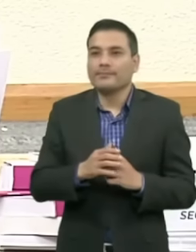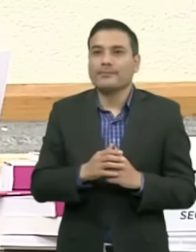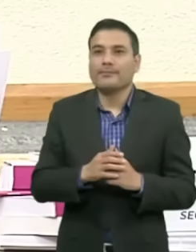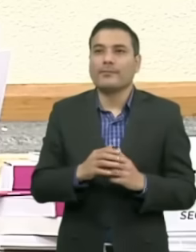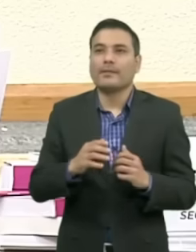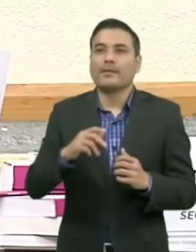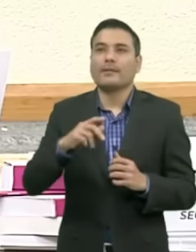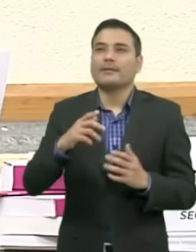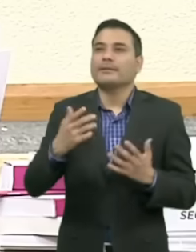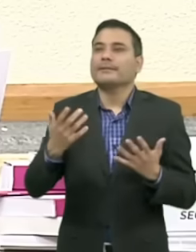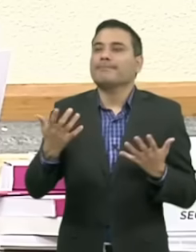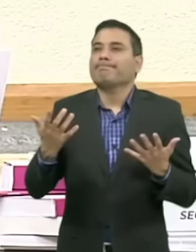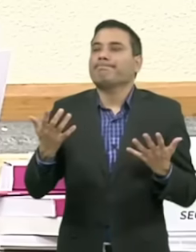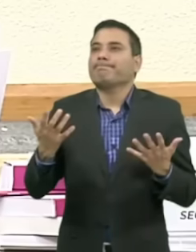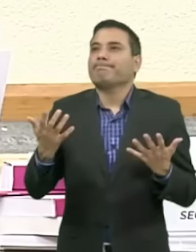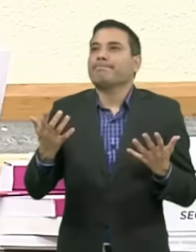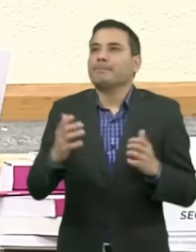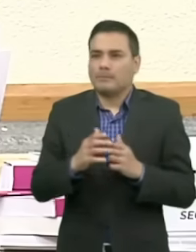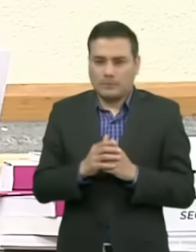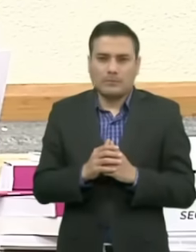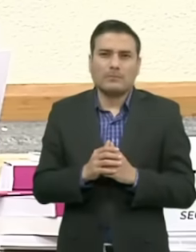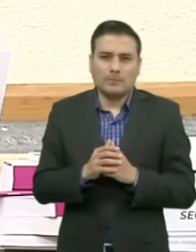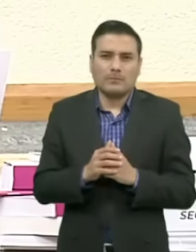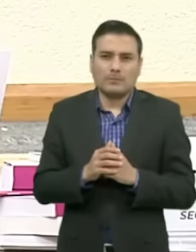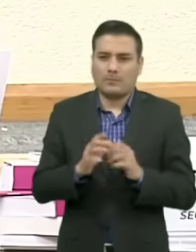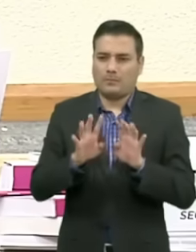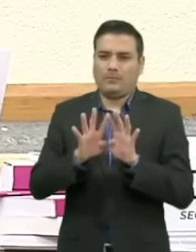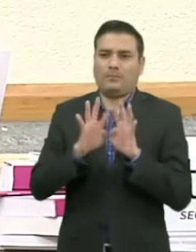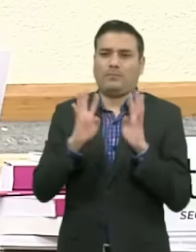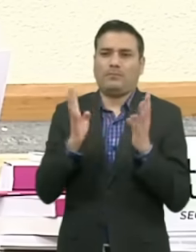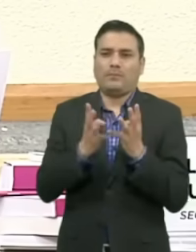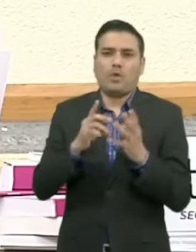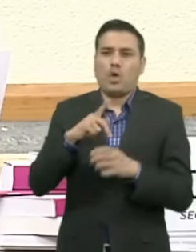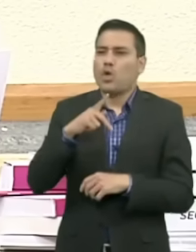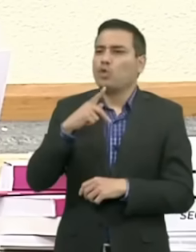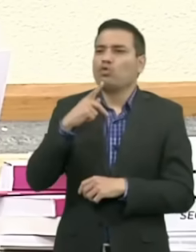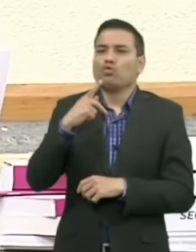su facultad y atribución total.